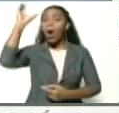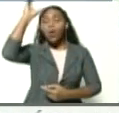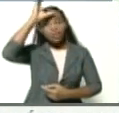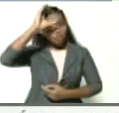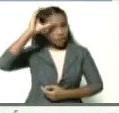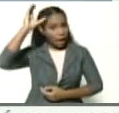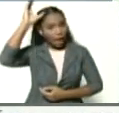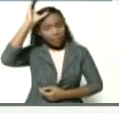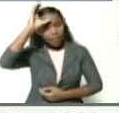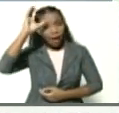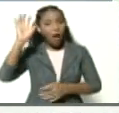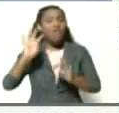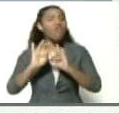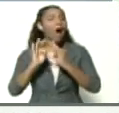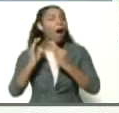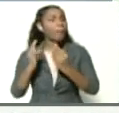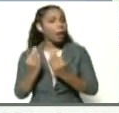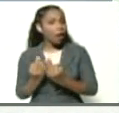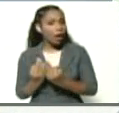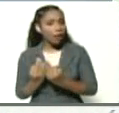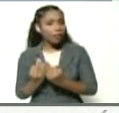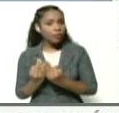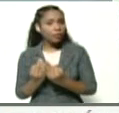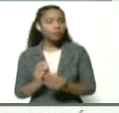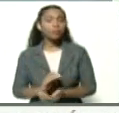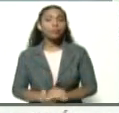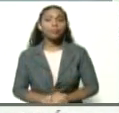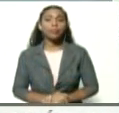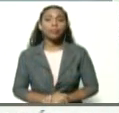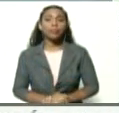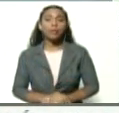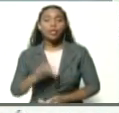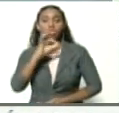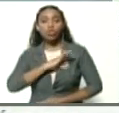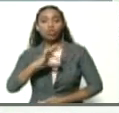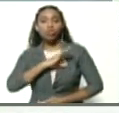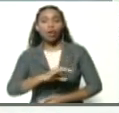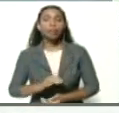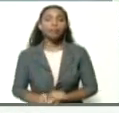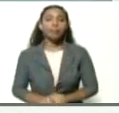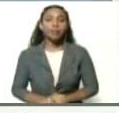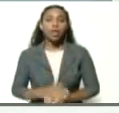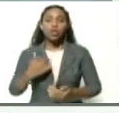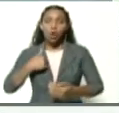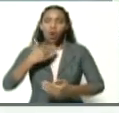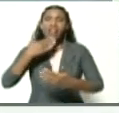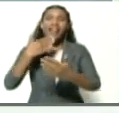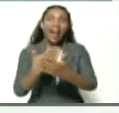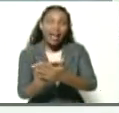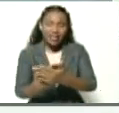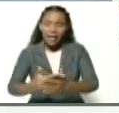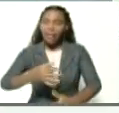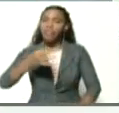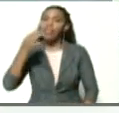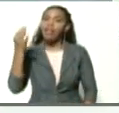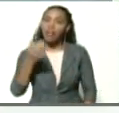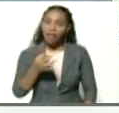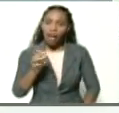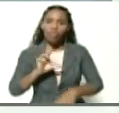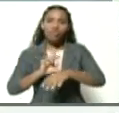consciente, familiar y social. Les agradezco, de verdad,